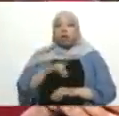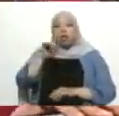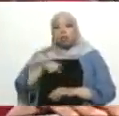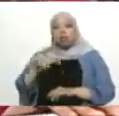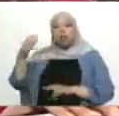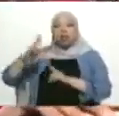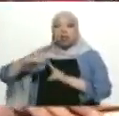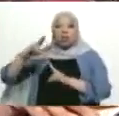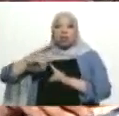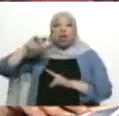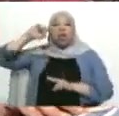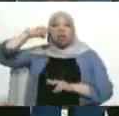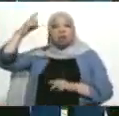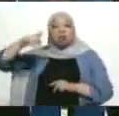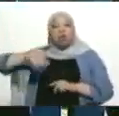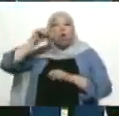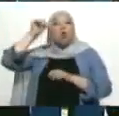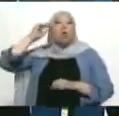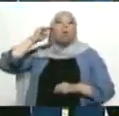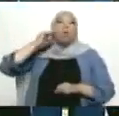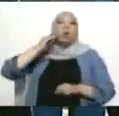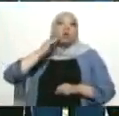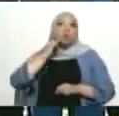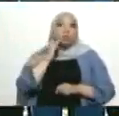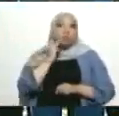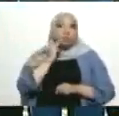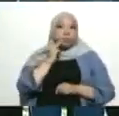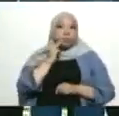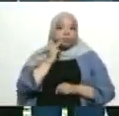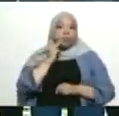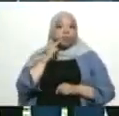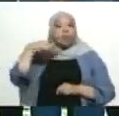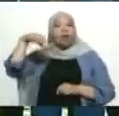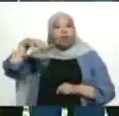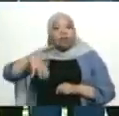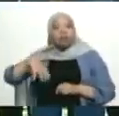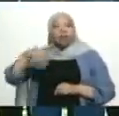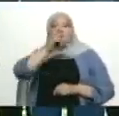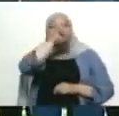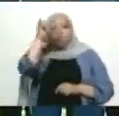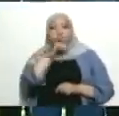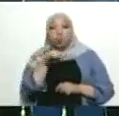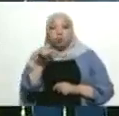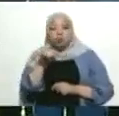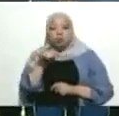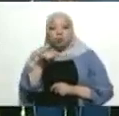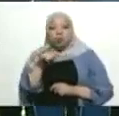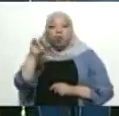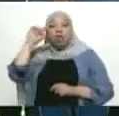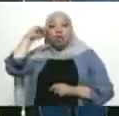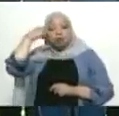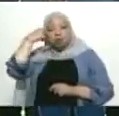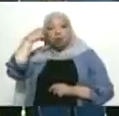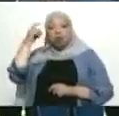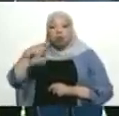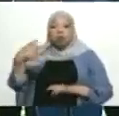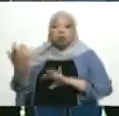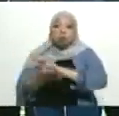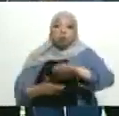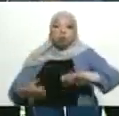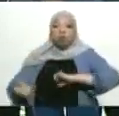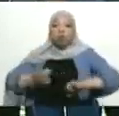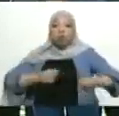en Táchira, recuerden que también fue en Bolívar. Recuerden que también fue en el Zulia. Recuerden que ellos trataron de moverse